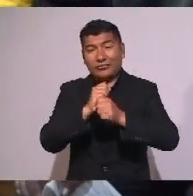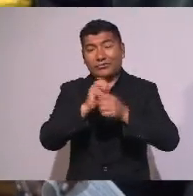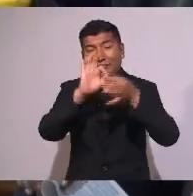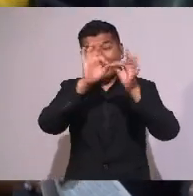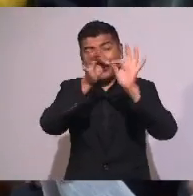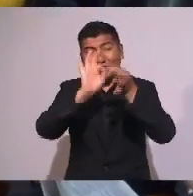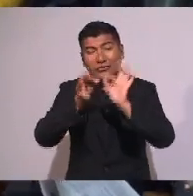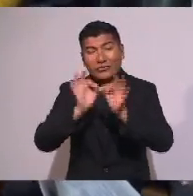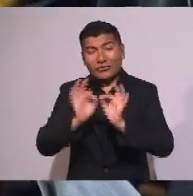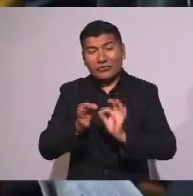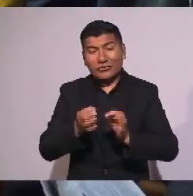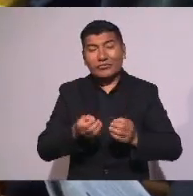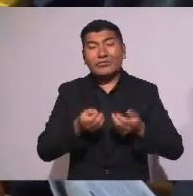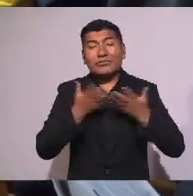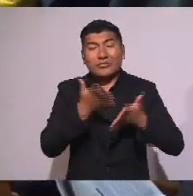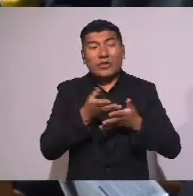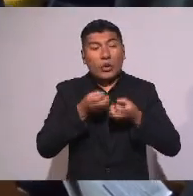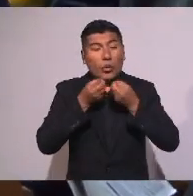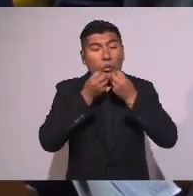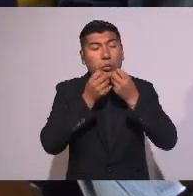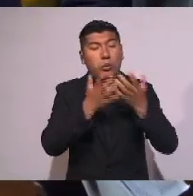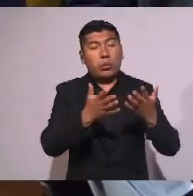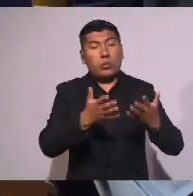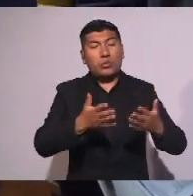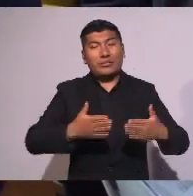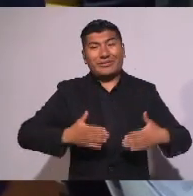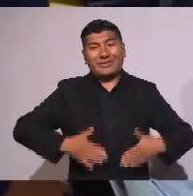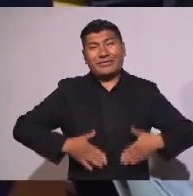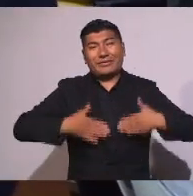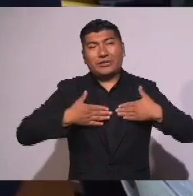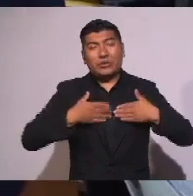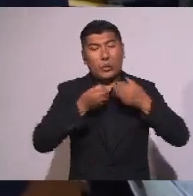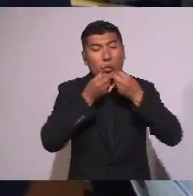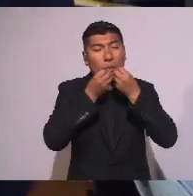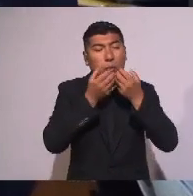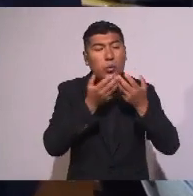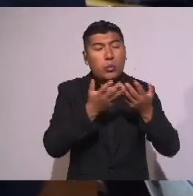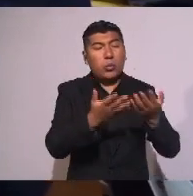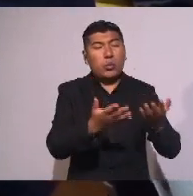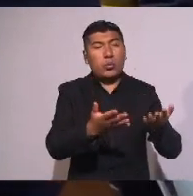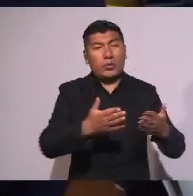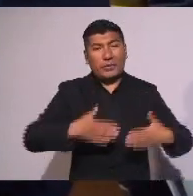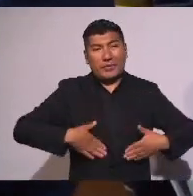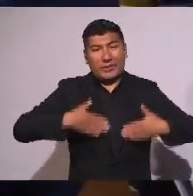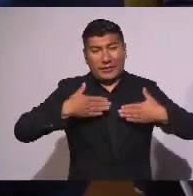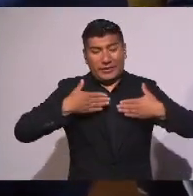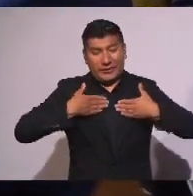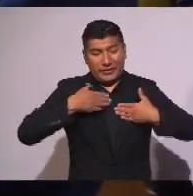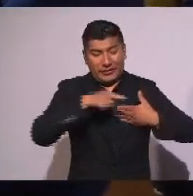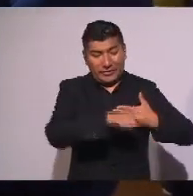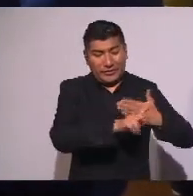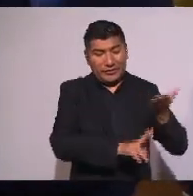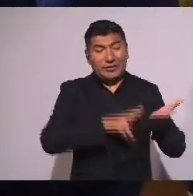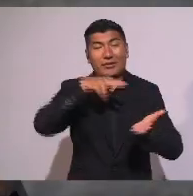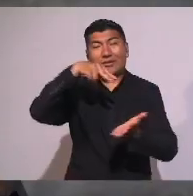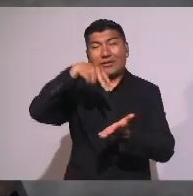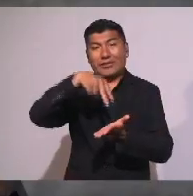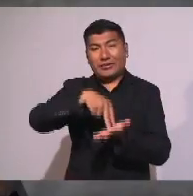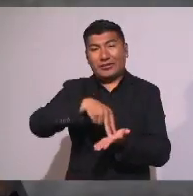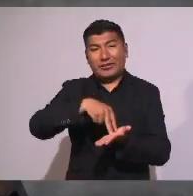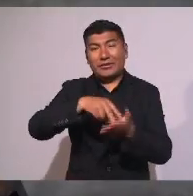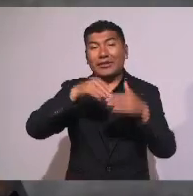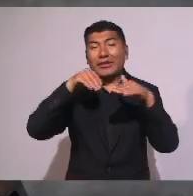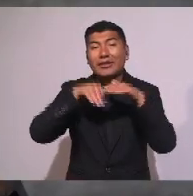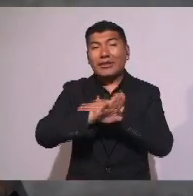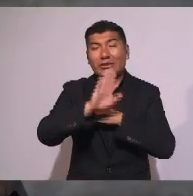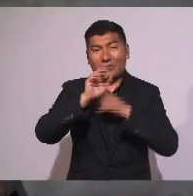y dándole aliento de vida, soplándole la vida de Dios dentro